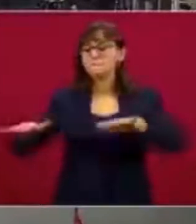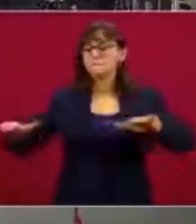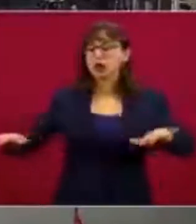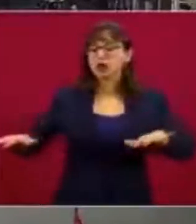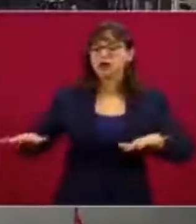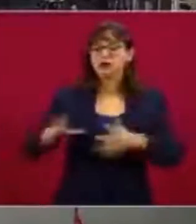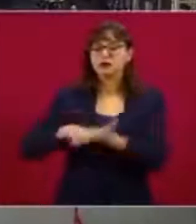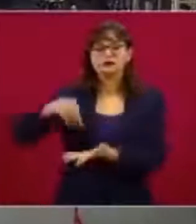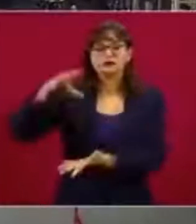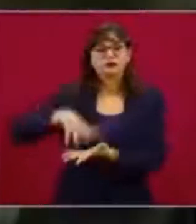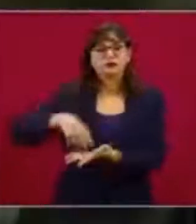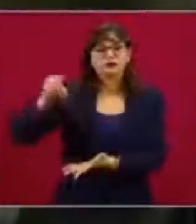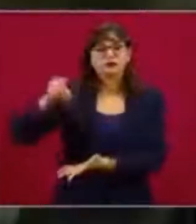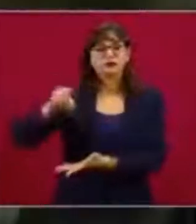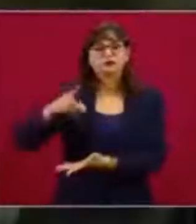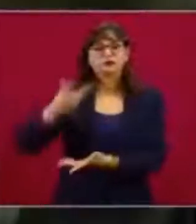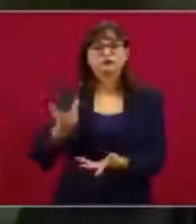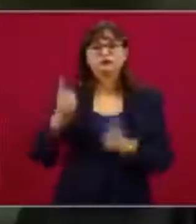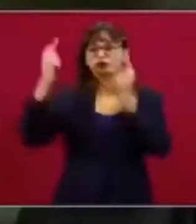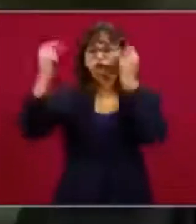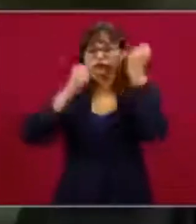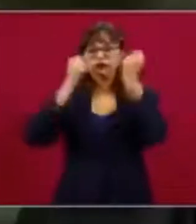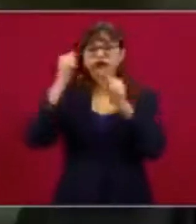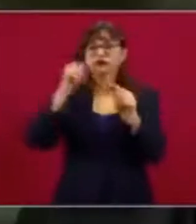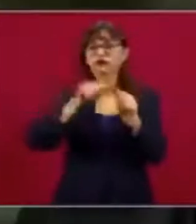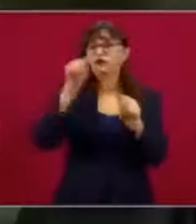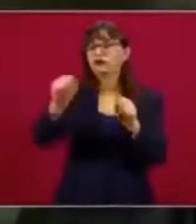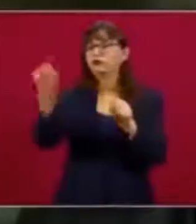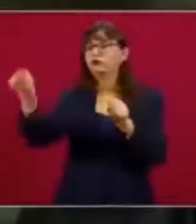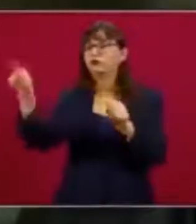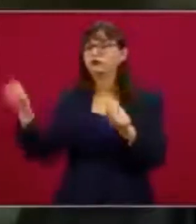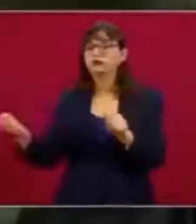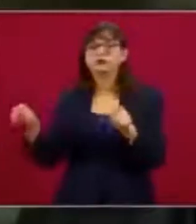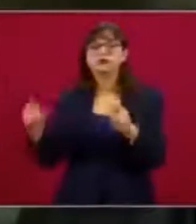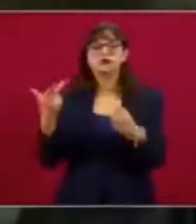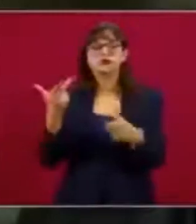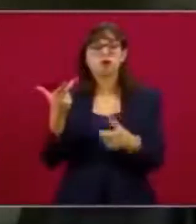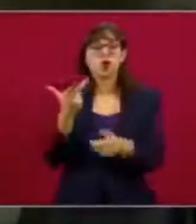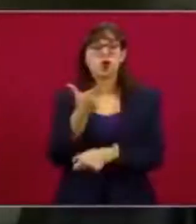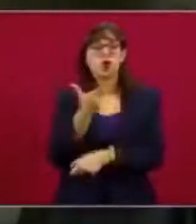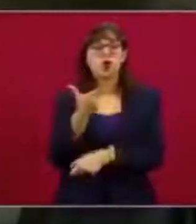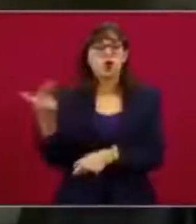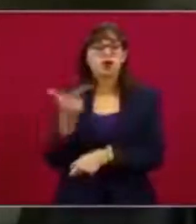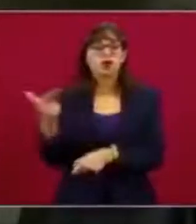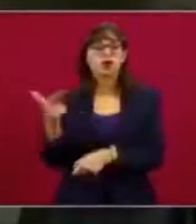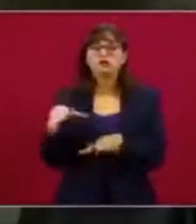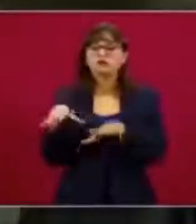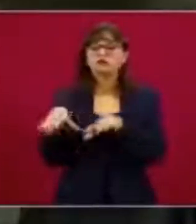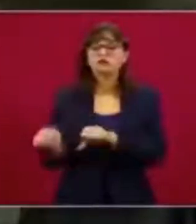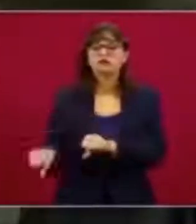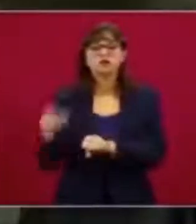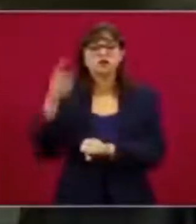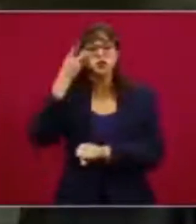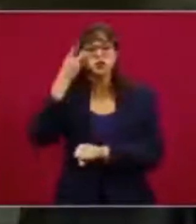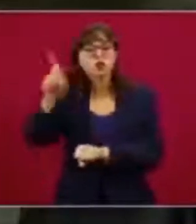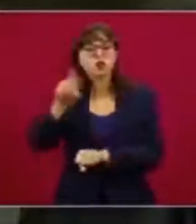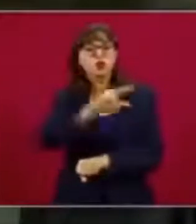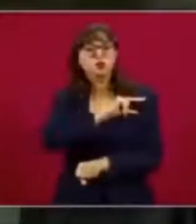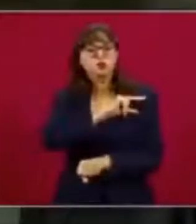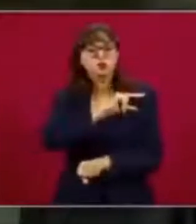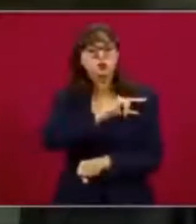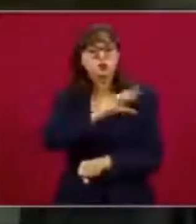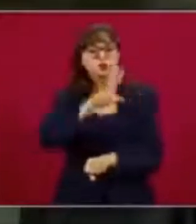muchos lugares, destinos turísticos donde ya se está privatizando, donde hay favoritos. Si hay una auditoría en este sentido, ¿a quiénes